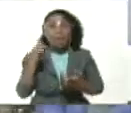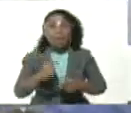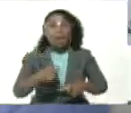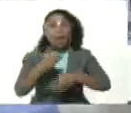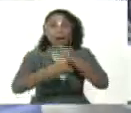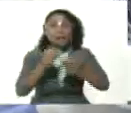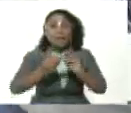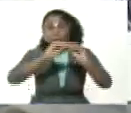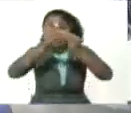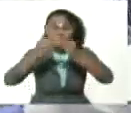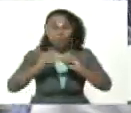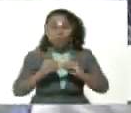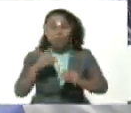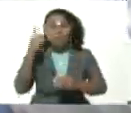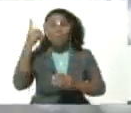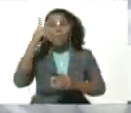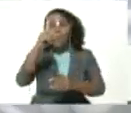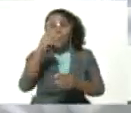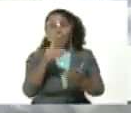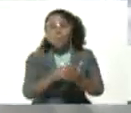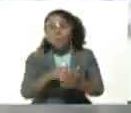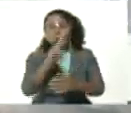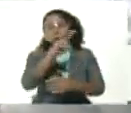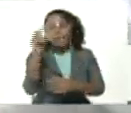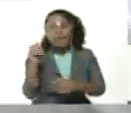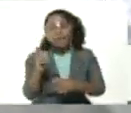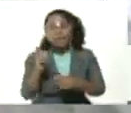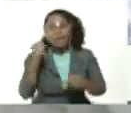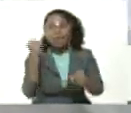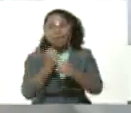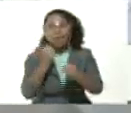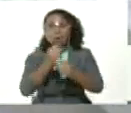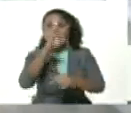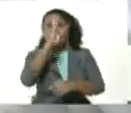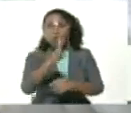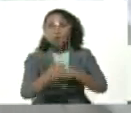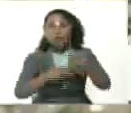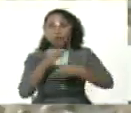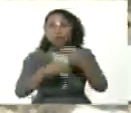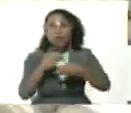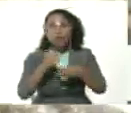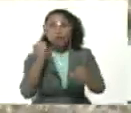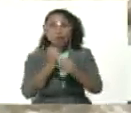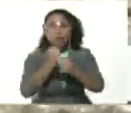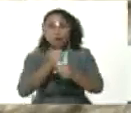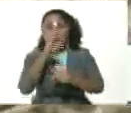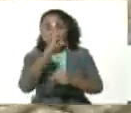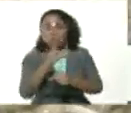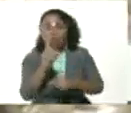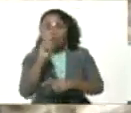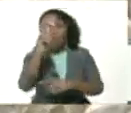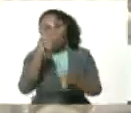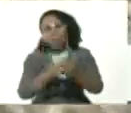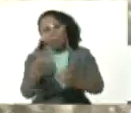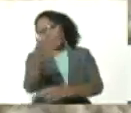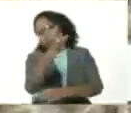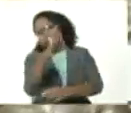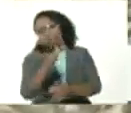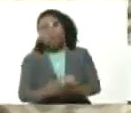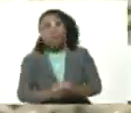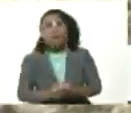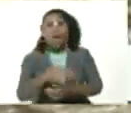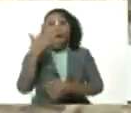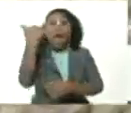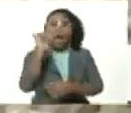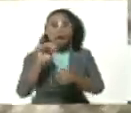de 1.200 puestos de trabajo directos, llevándolos a empleos indirectos cerca de unos 2.000. Estamos,